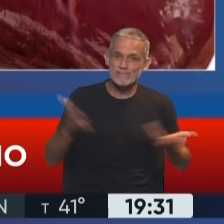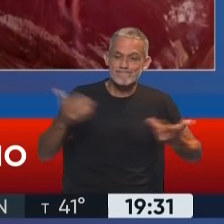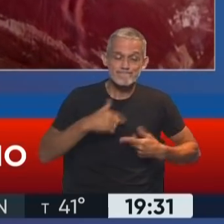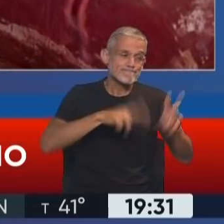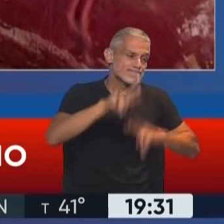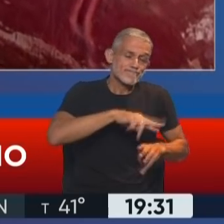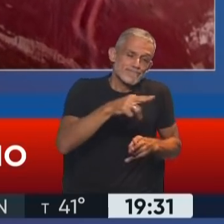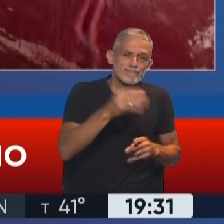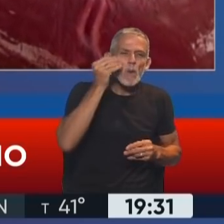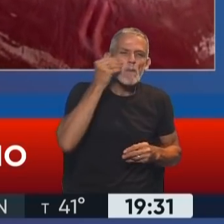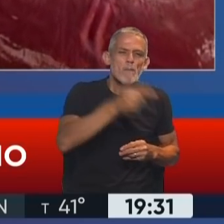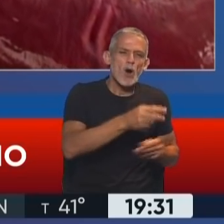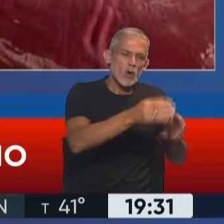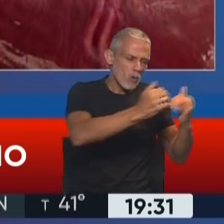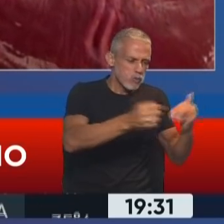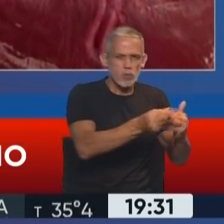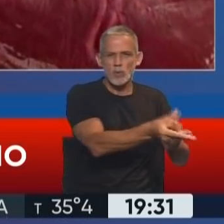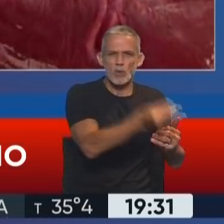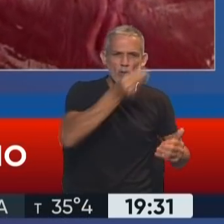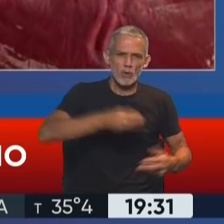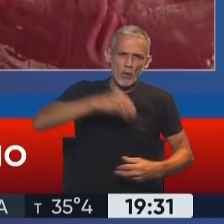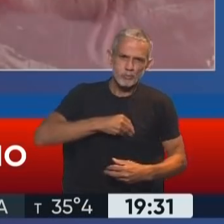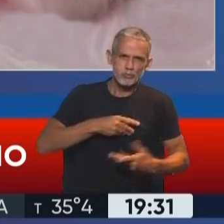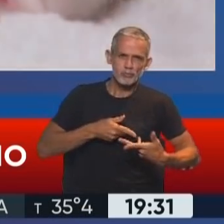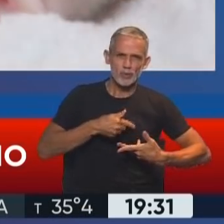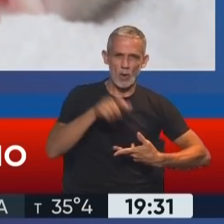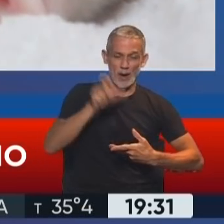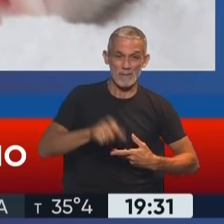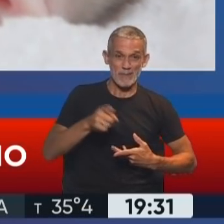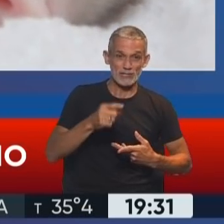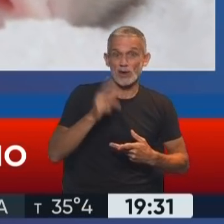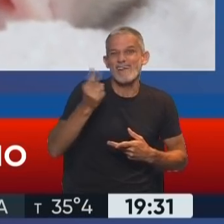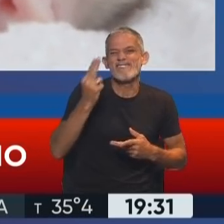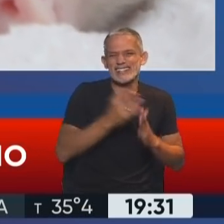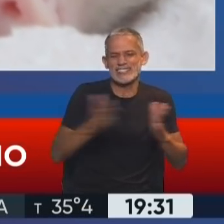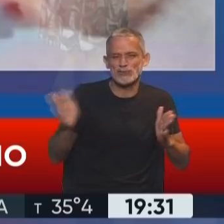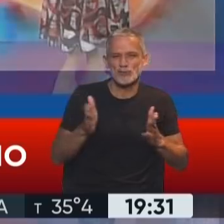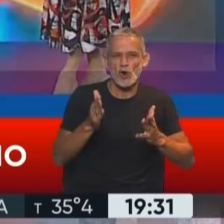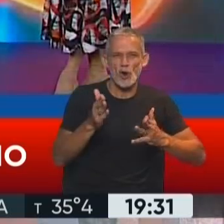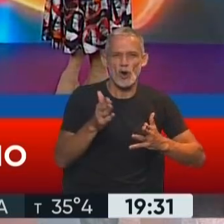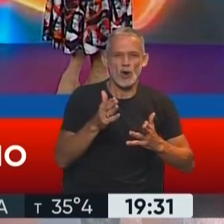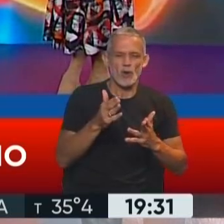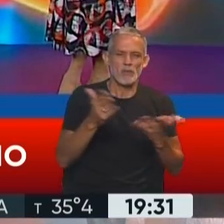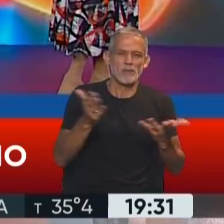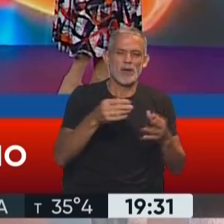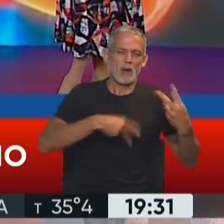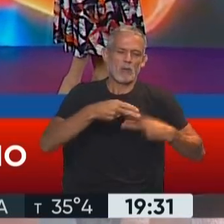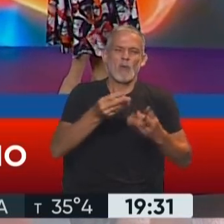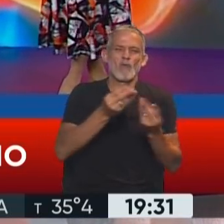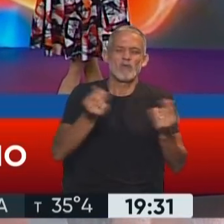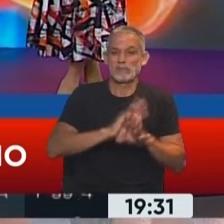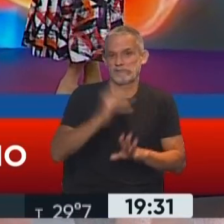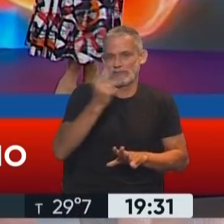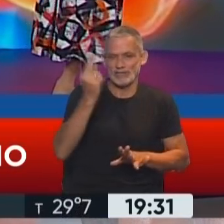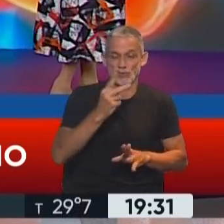buscó el corazón de un chimpancé del bioterio y se lo puso a un paciente que falleció a pinita después de la cirugía porque era